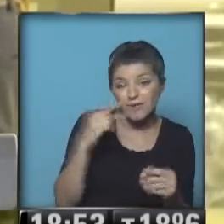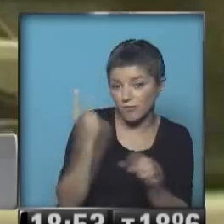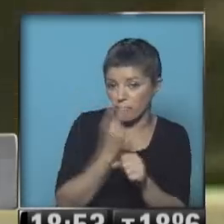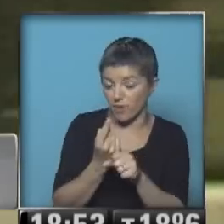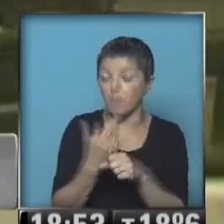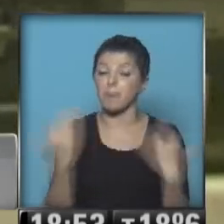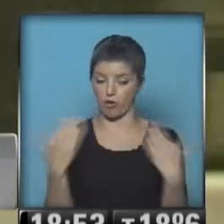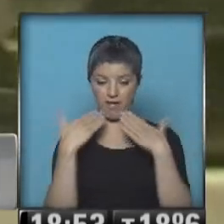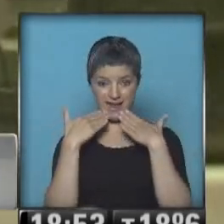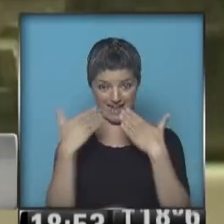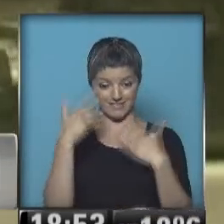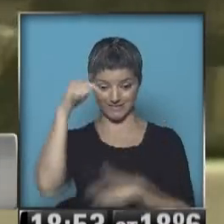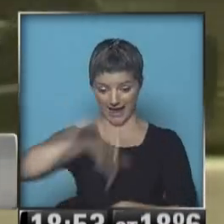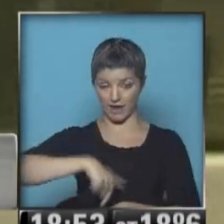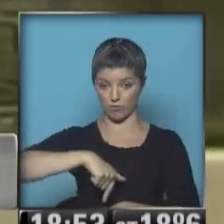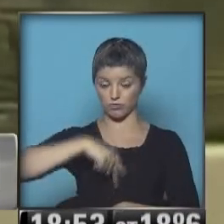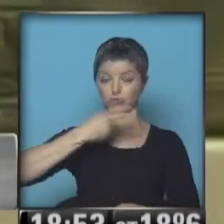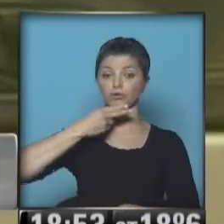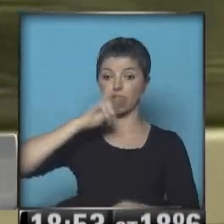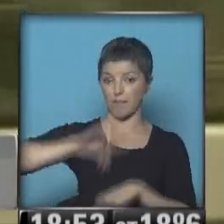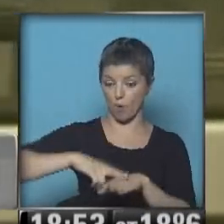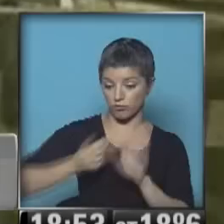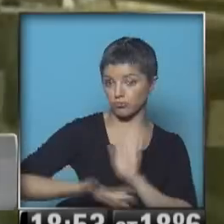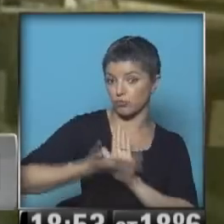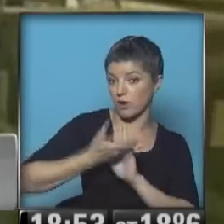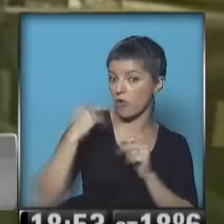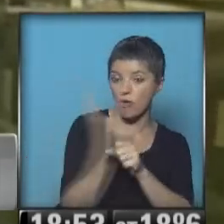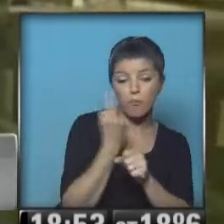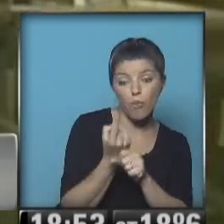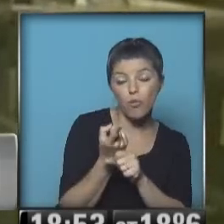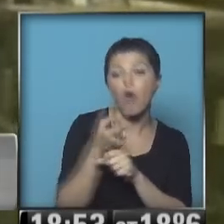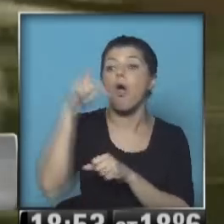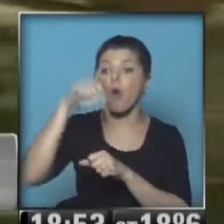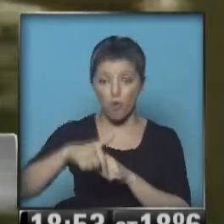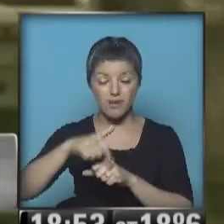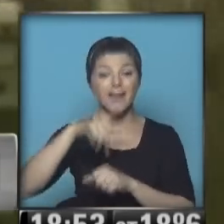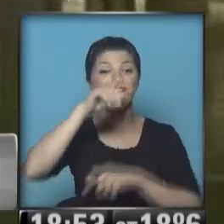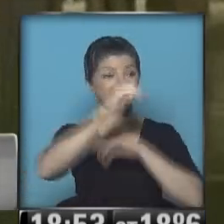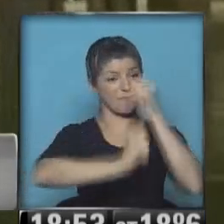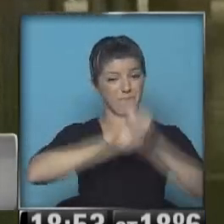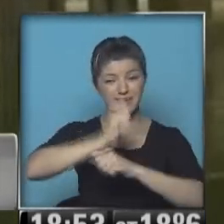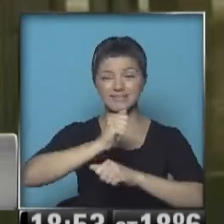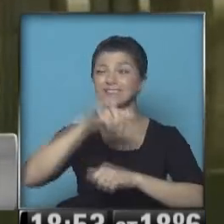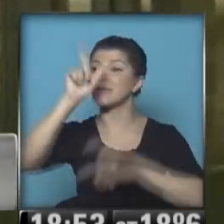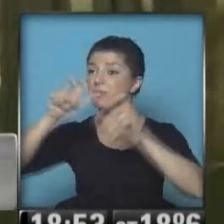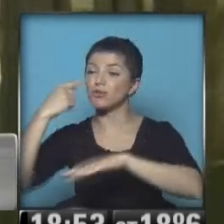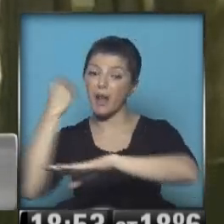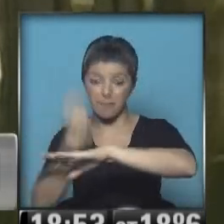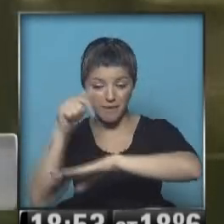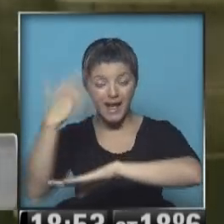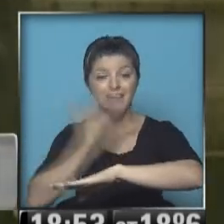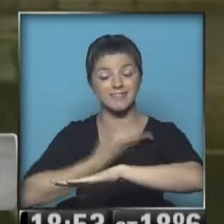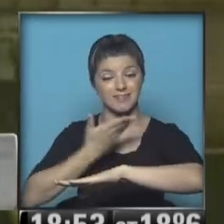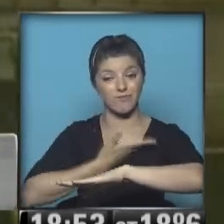la tarifa, hoy estos empresarios y también cientos de santafesinos no tenemos